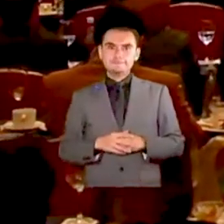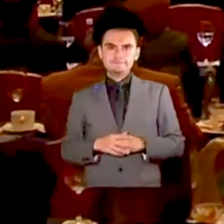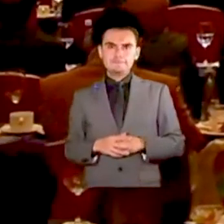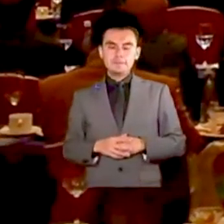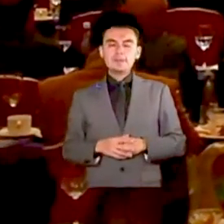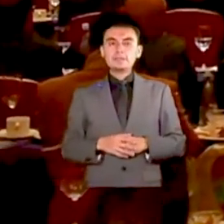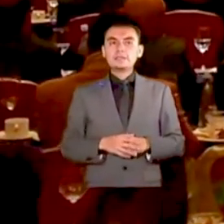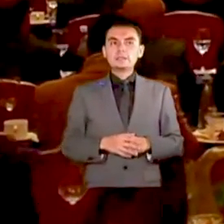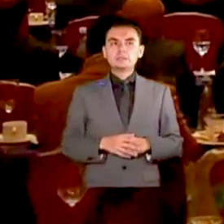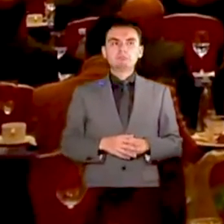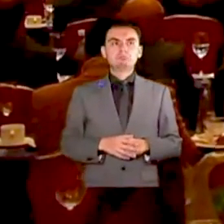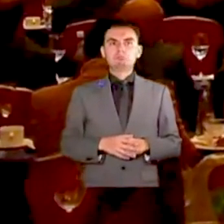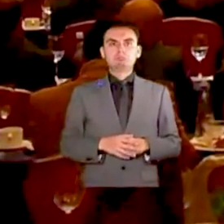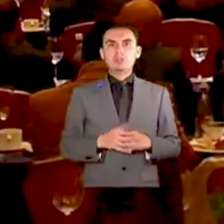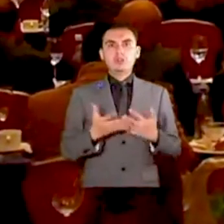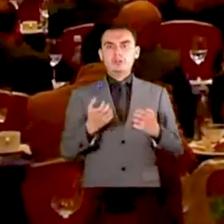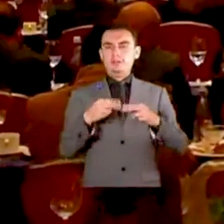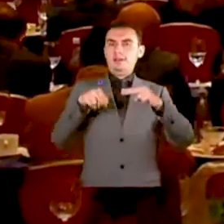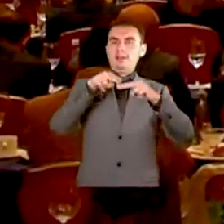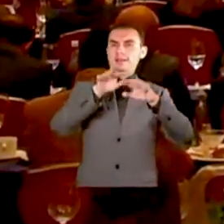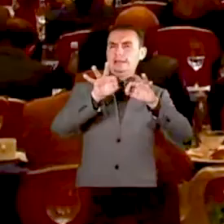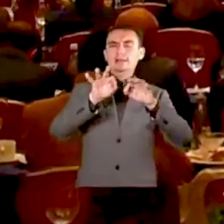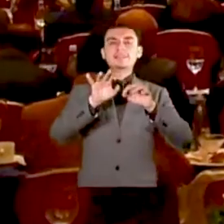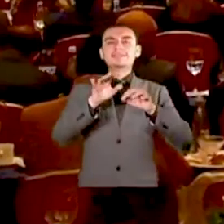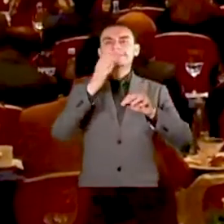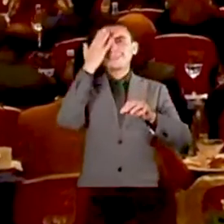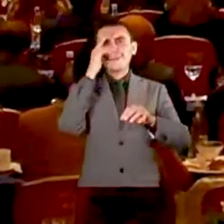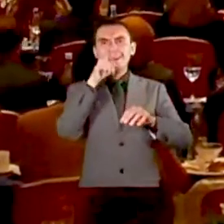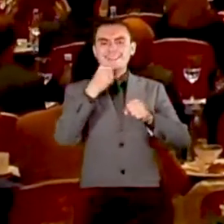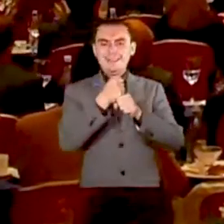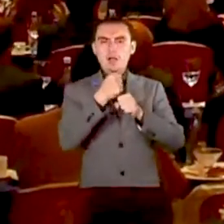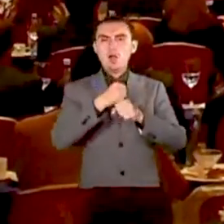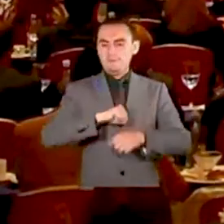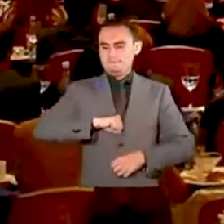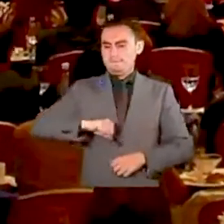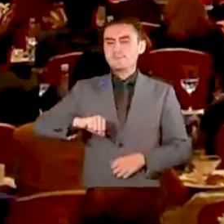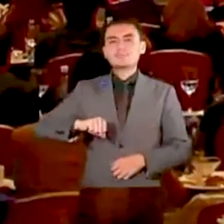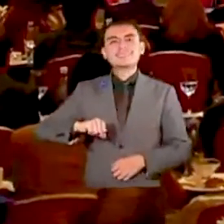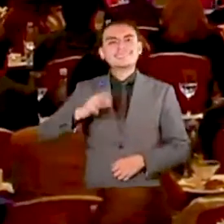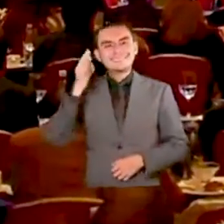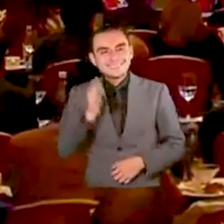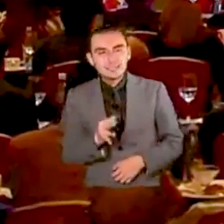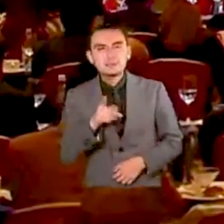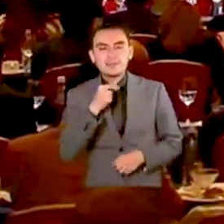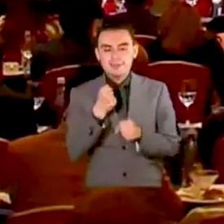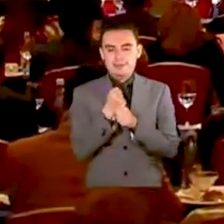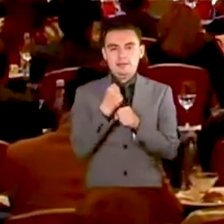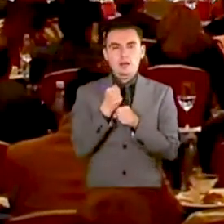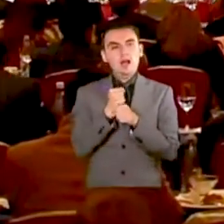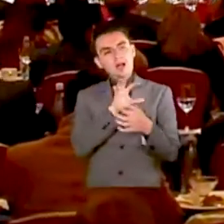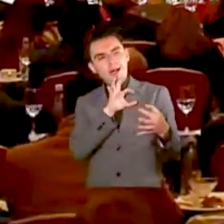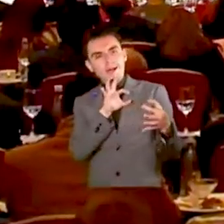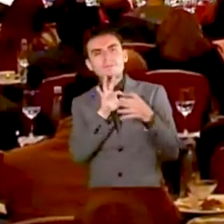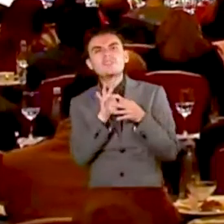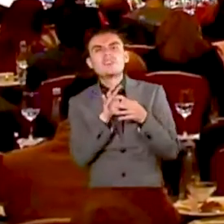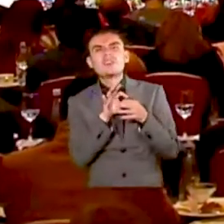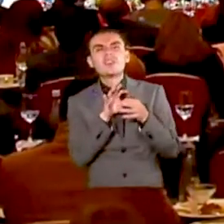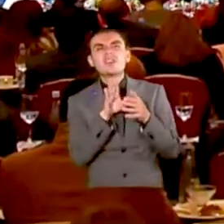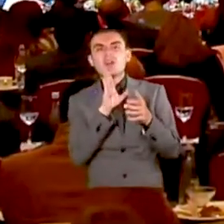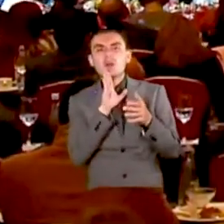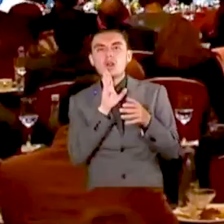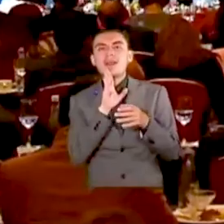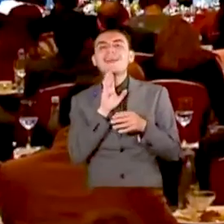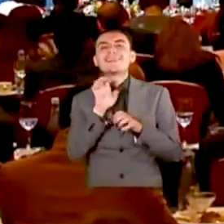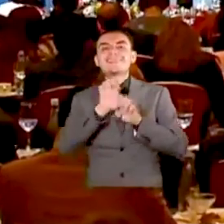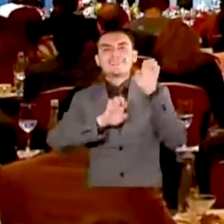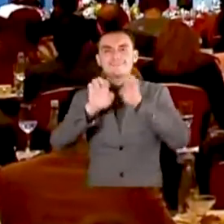que este trabajo que tiene que ver con derechos humanos siempre se trabaja o se realiza coordinadamente con